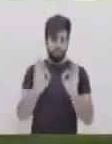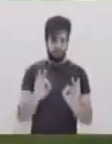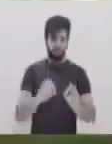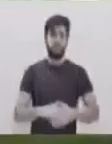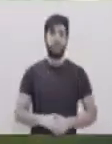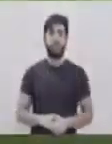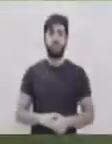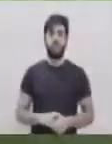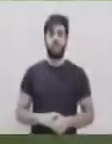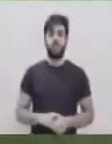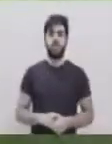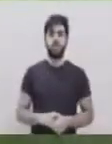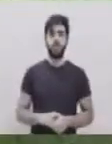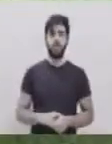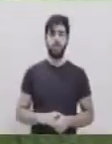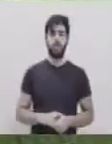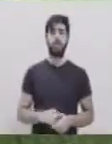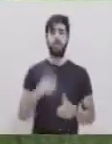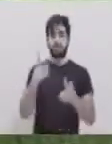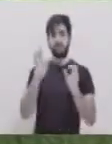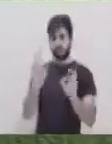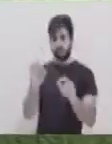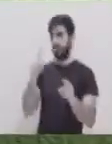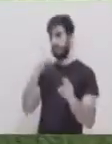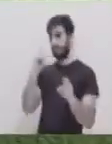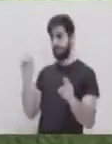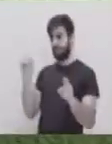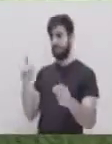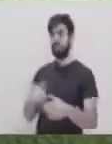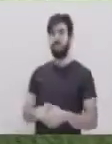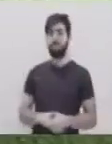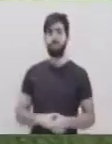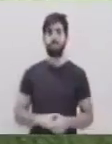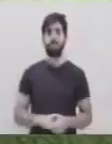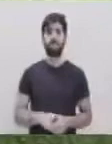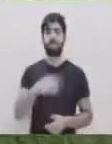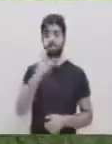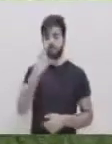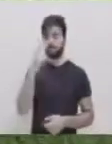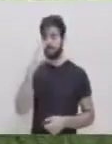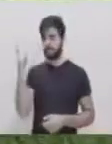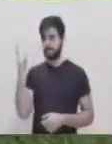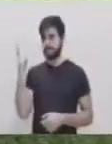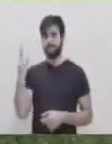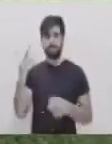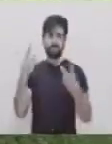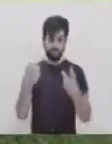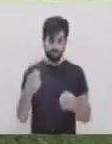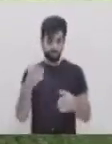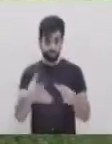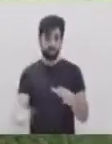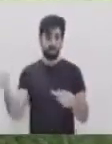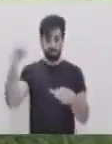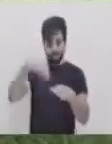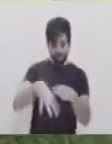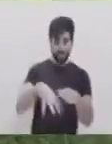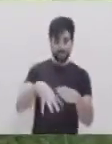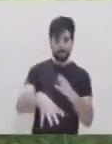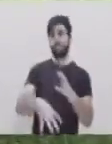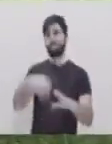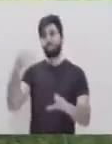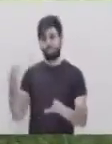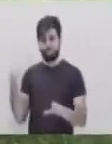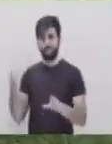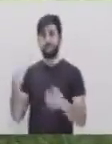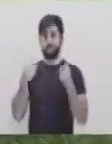Adentro, afuera. Te pedí que sacaras de un solo todo, porque todos van afuera. Ya no están adentro. ¡Excelente!